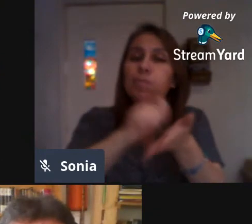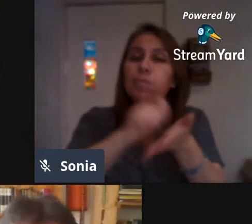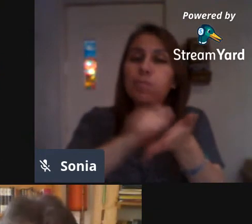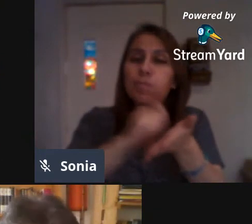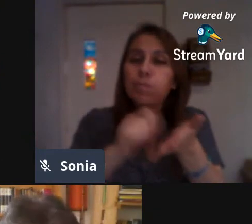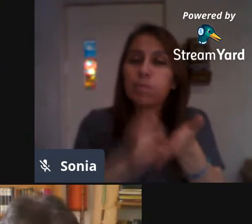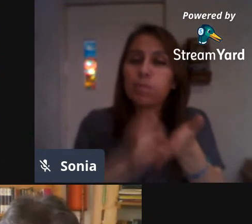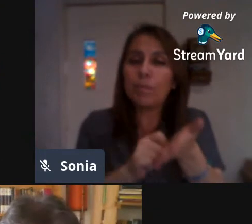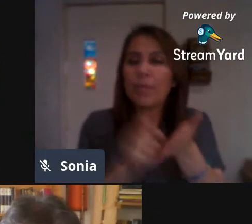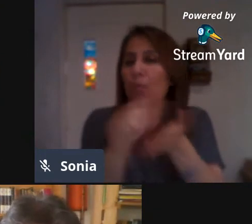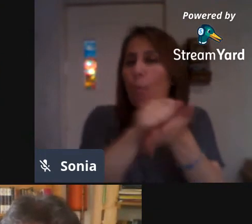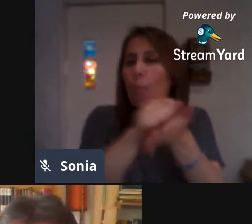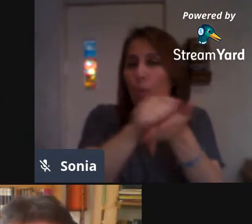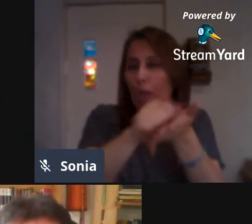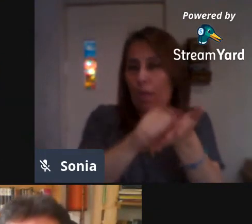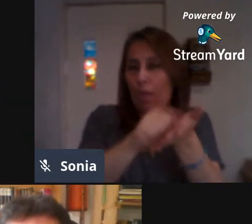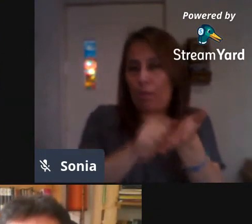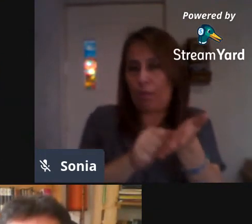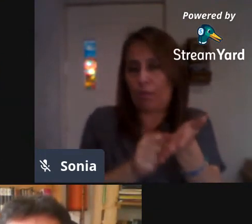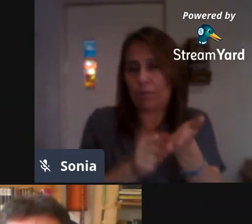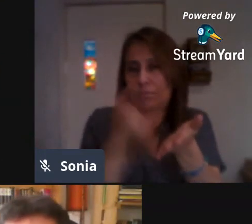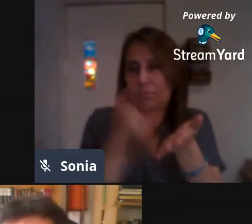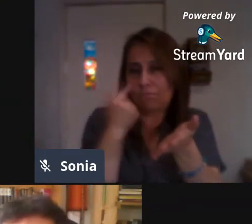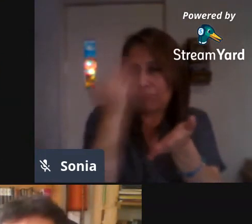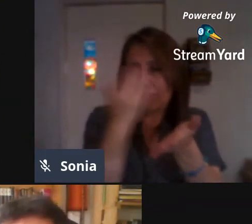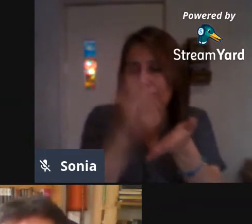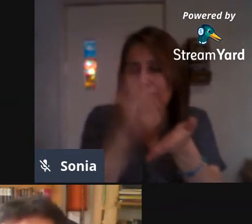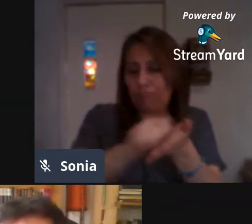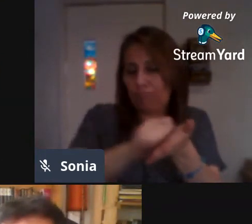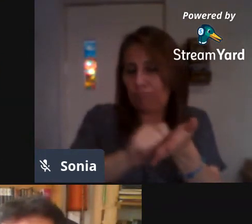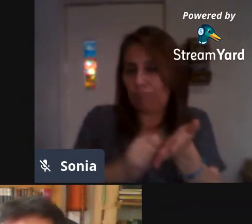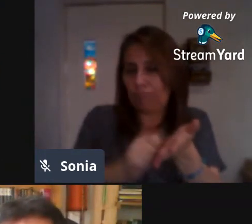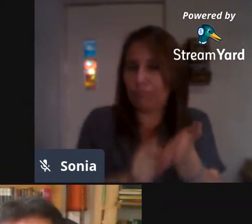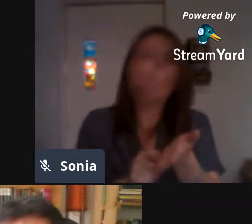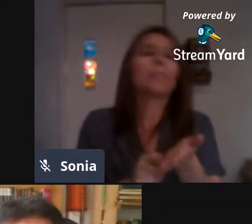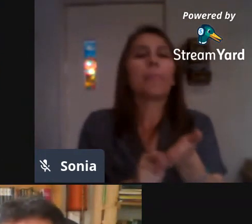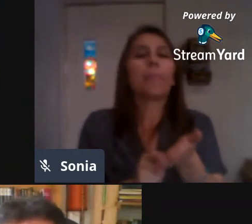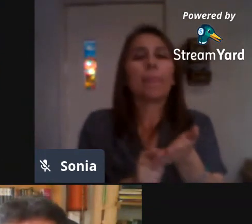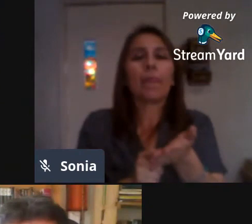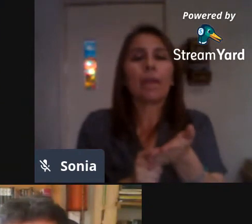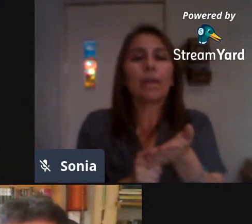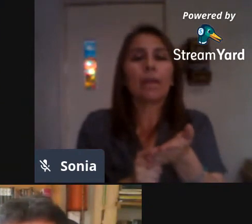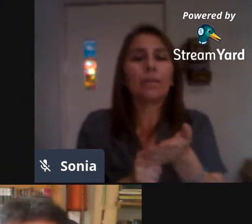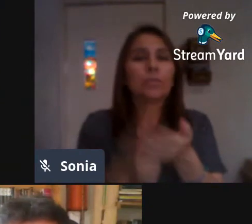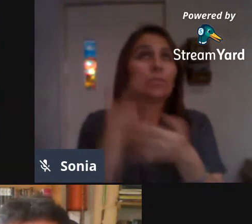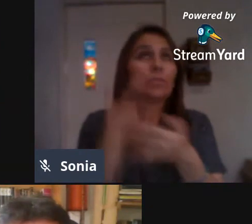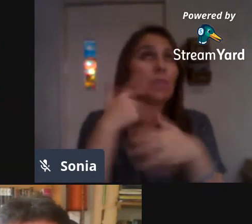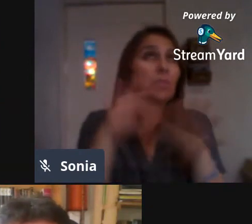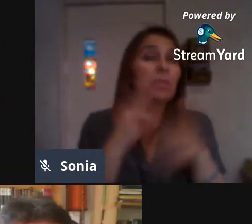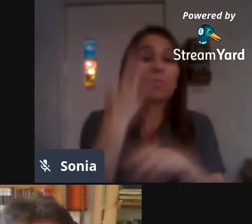totalmente usted ha cometido este borrador por legal y como cada tres años